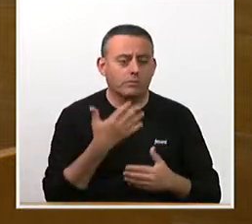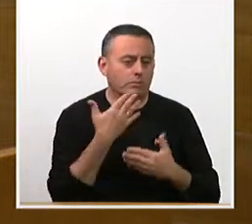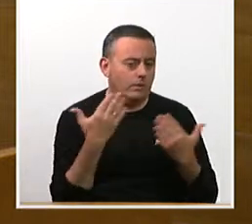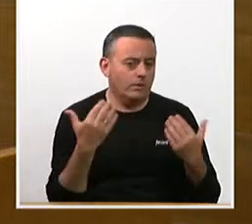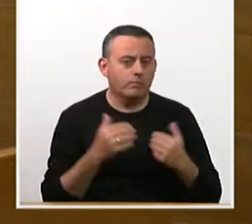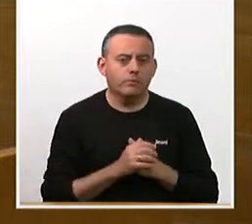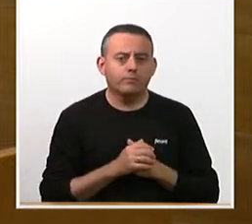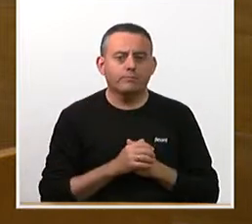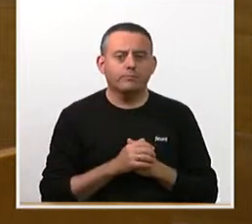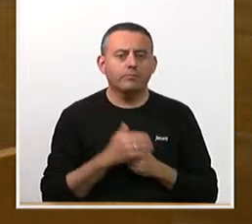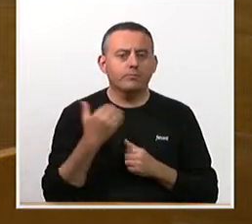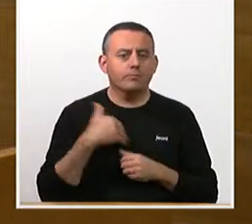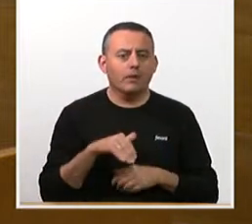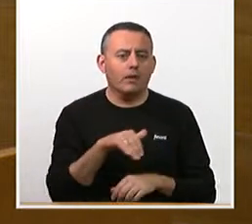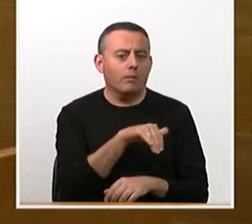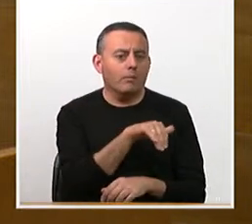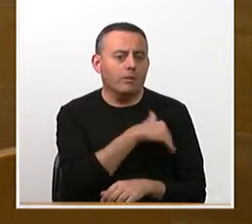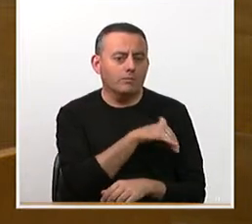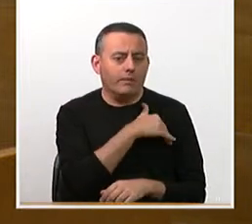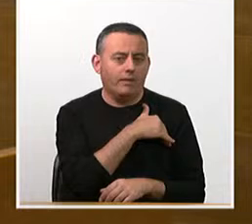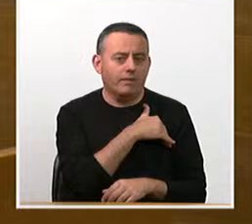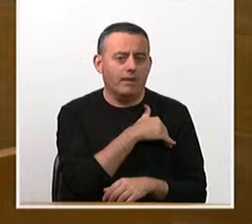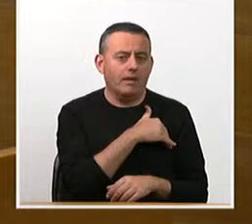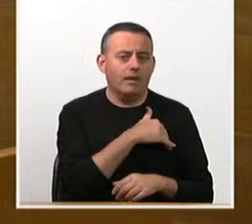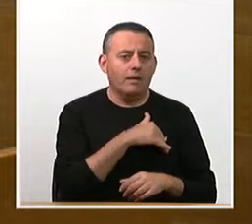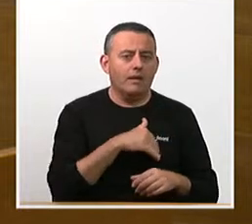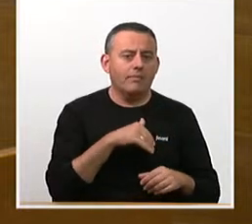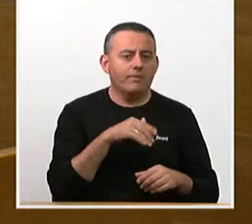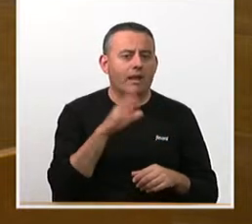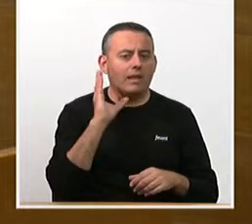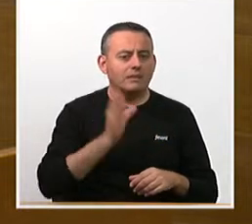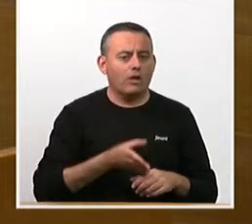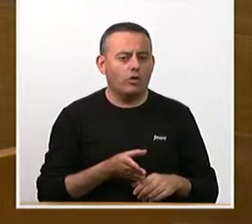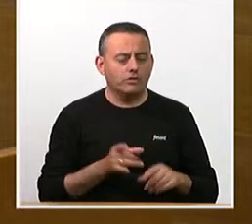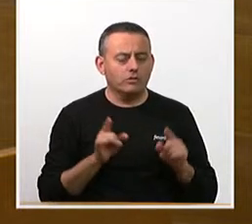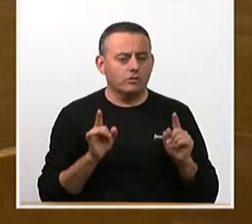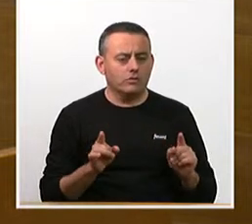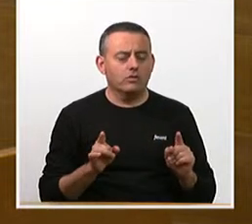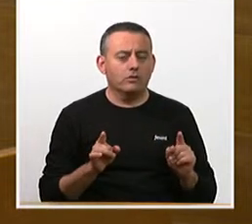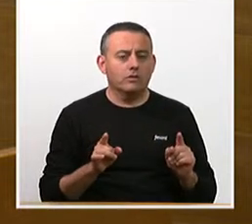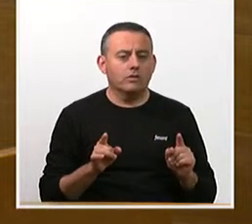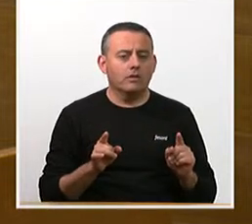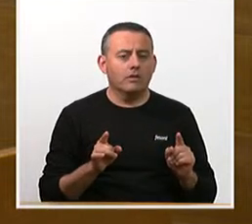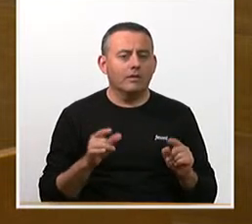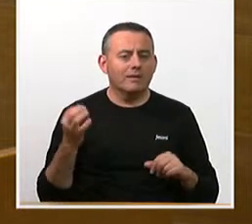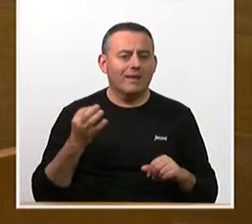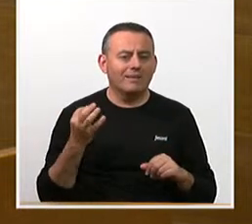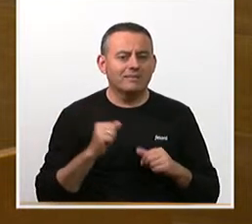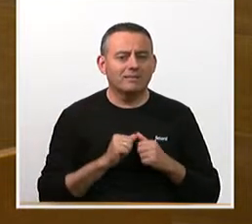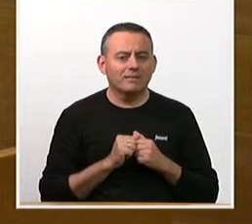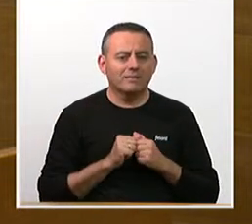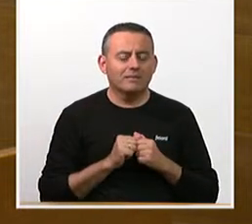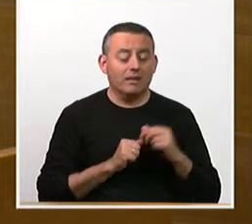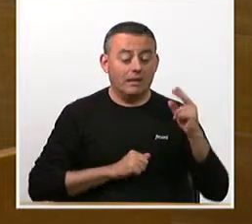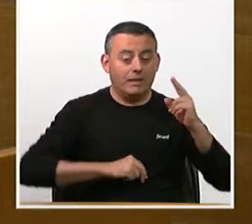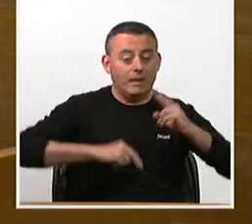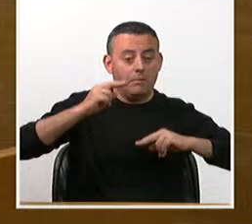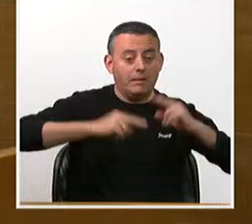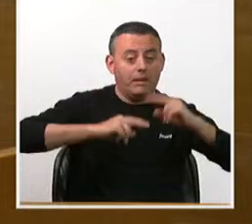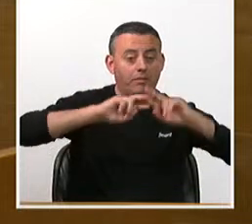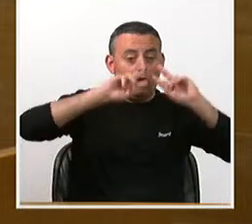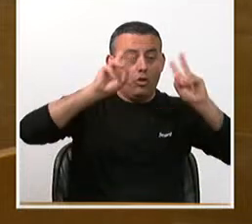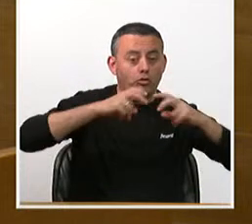per deit unedi deit que suposa paralizar les rehabilita